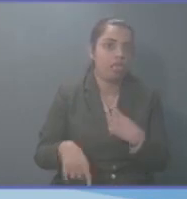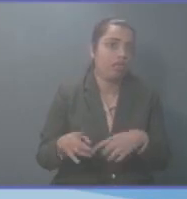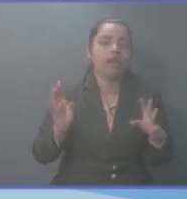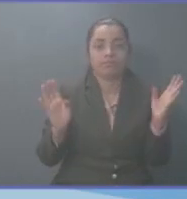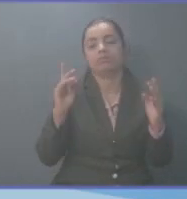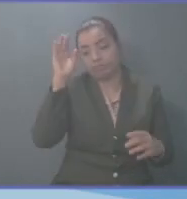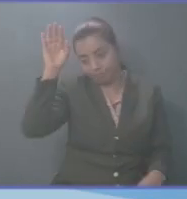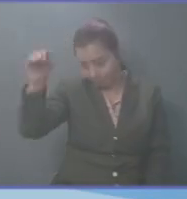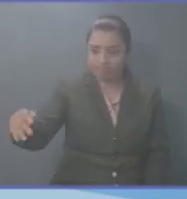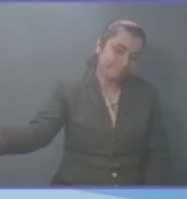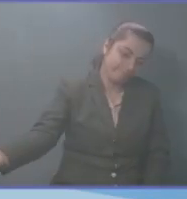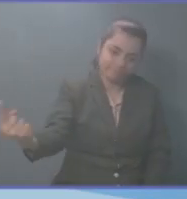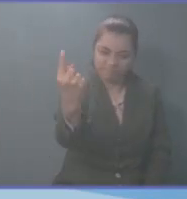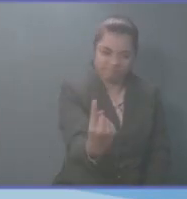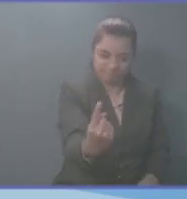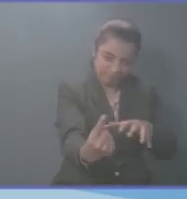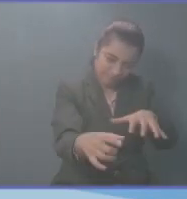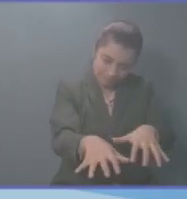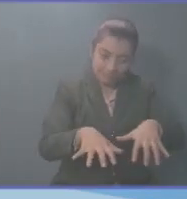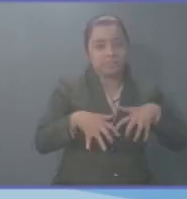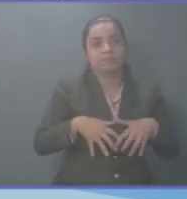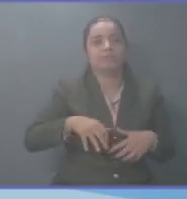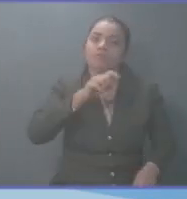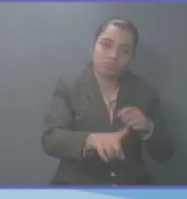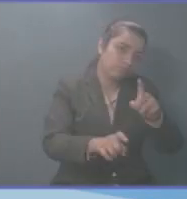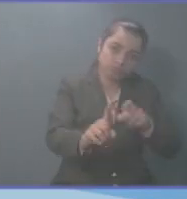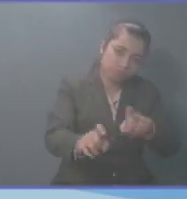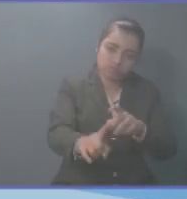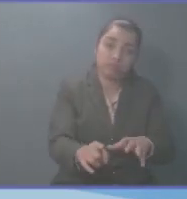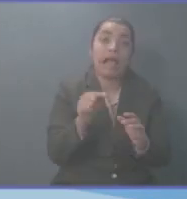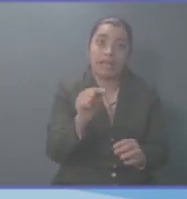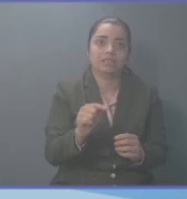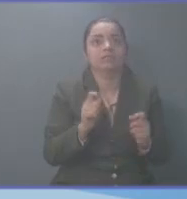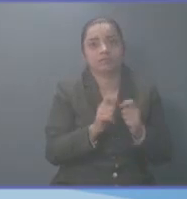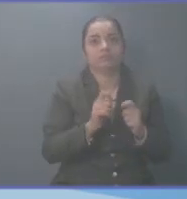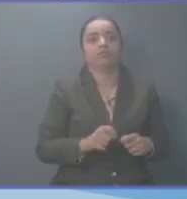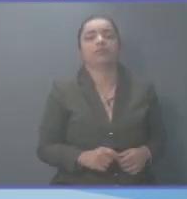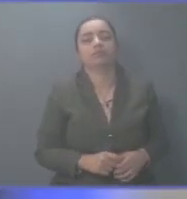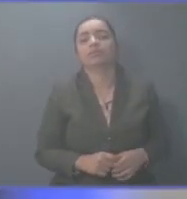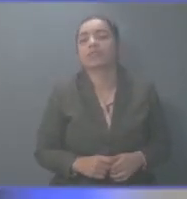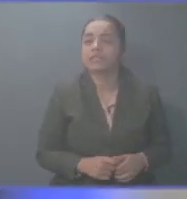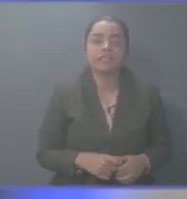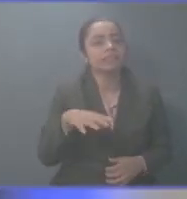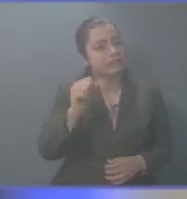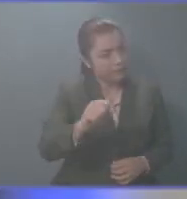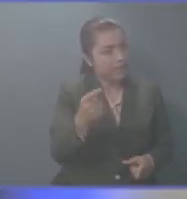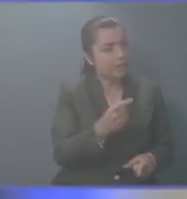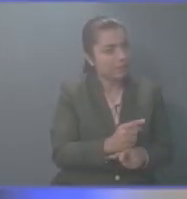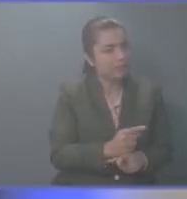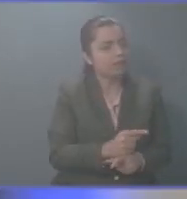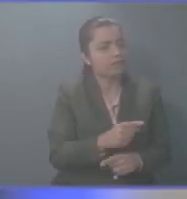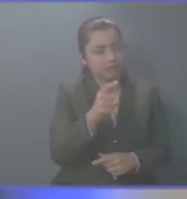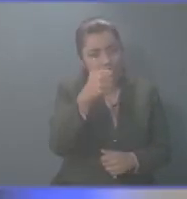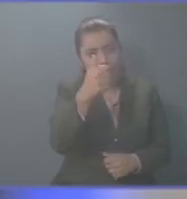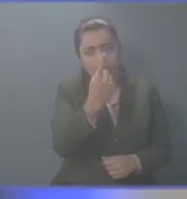interpelar a un funcionario que no hace caso de los llamados que se le realizan en las diversas comisiones. Sí, fíjate que qué bueno que me lo